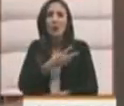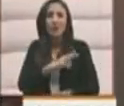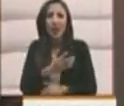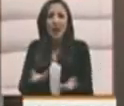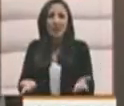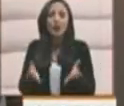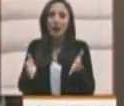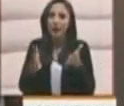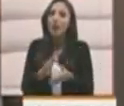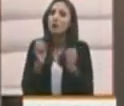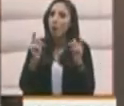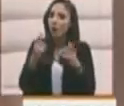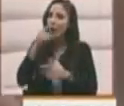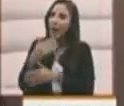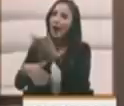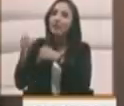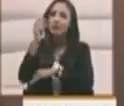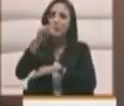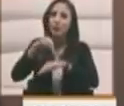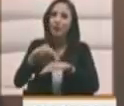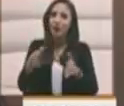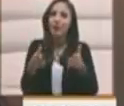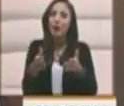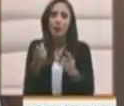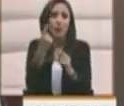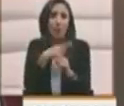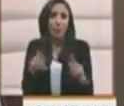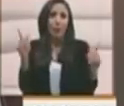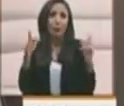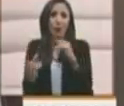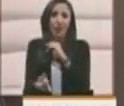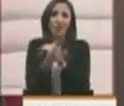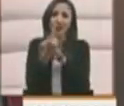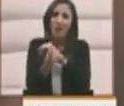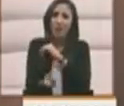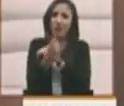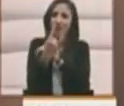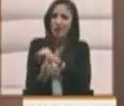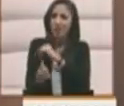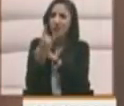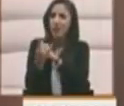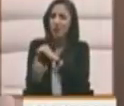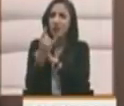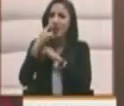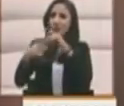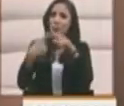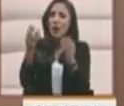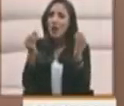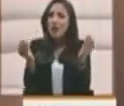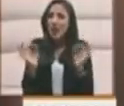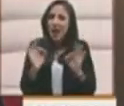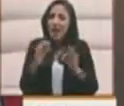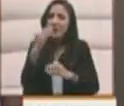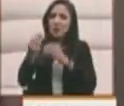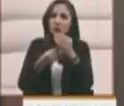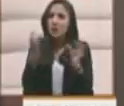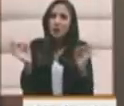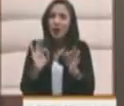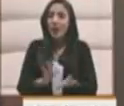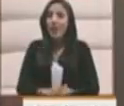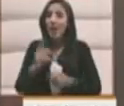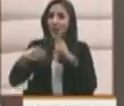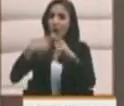ganaron, ok, ganaron. Pero con un pueblo engañado, lo engañaron. Y después, ¿qué hicieron? Lo primero que querían era sacar a Maduro